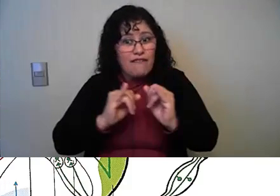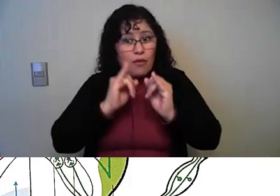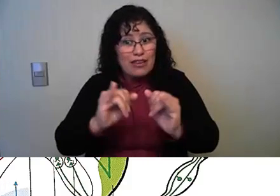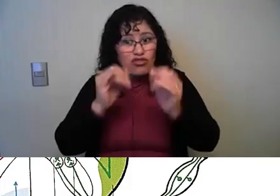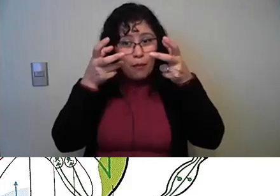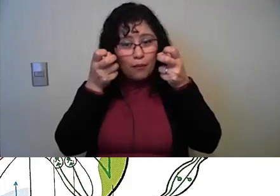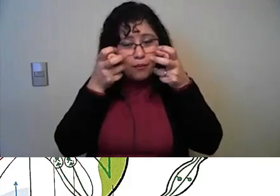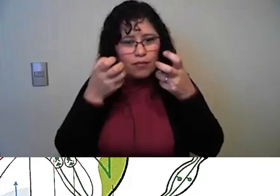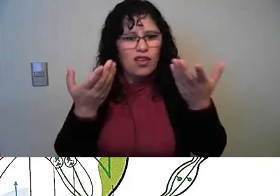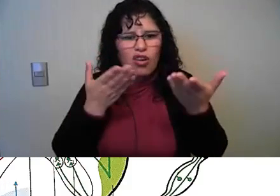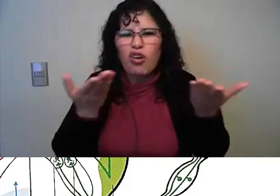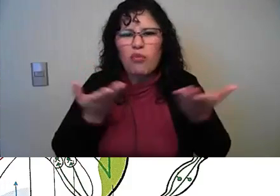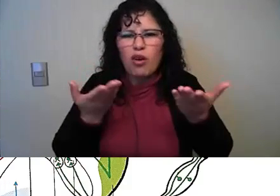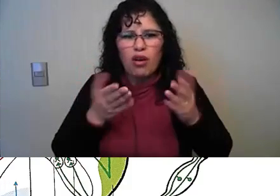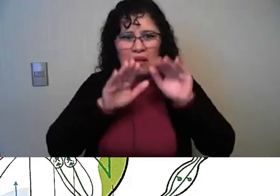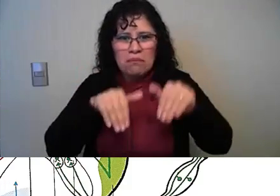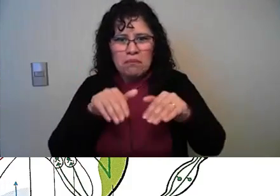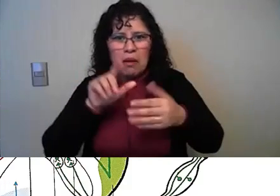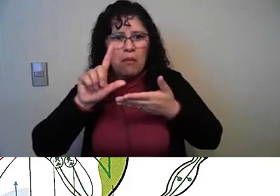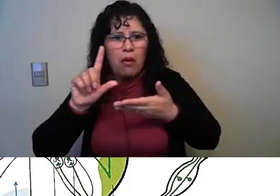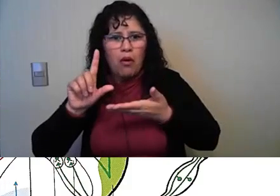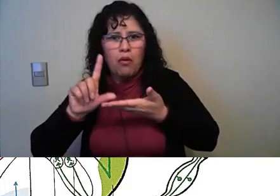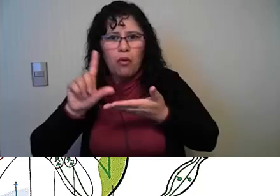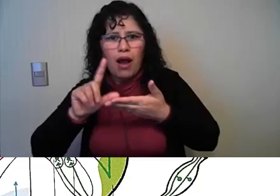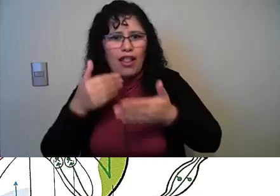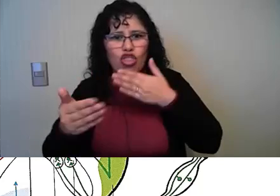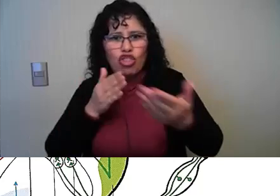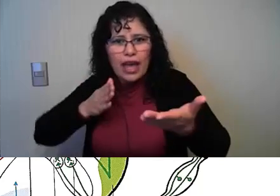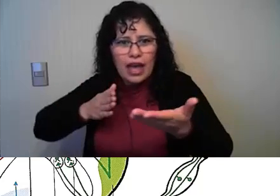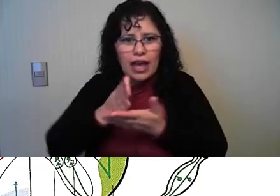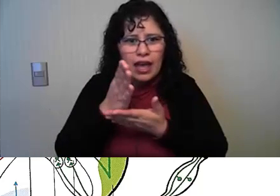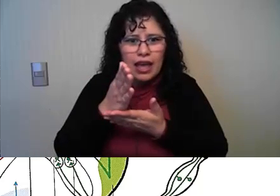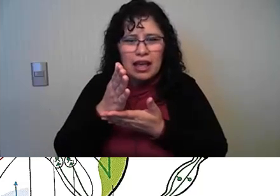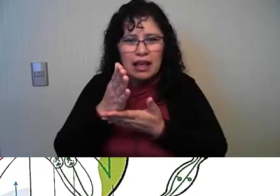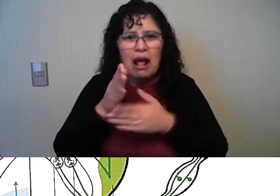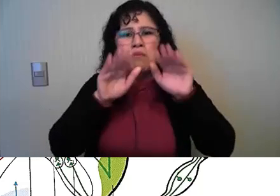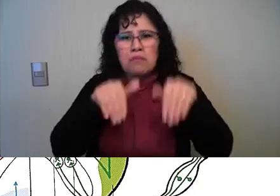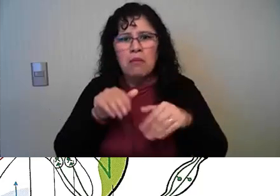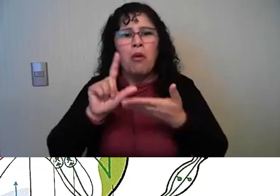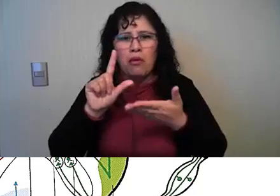lado del cual es emitida, ¿ya? Por este doble cruce.